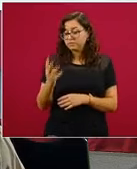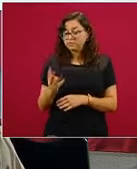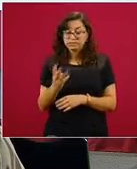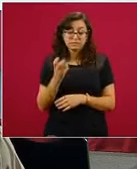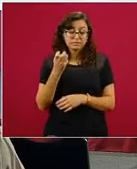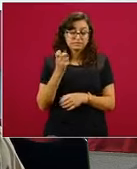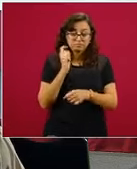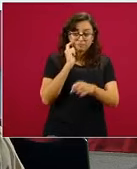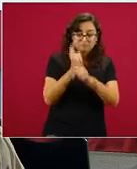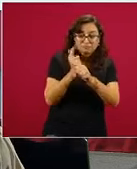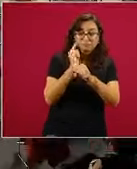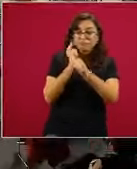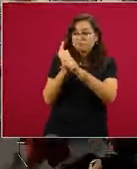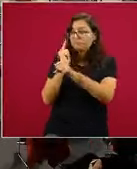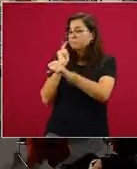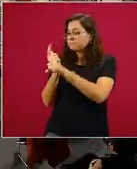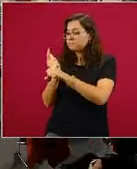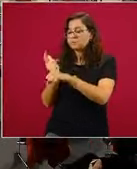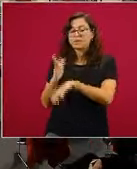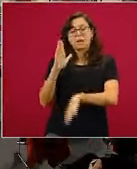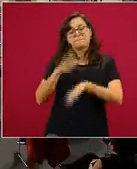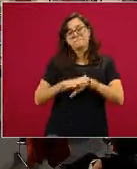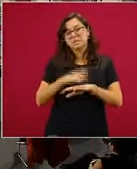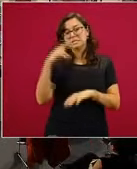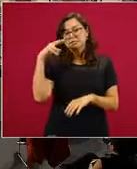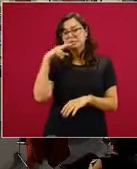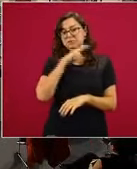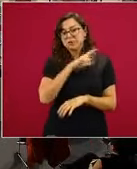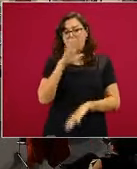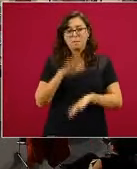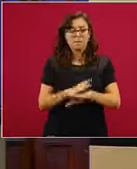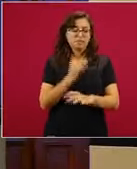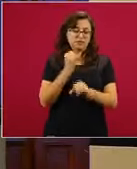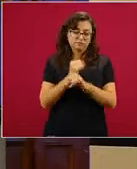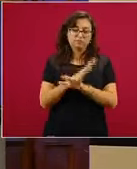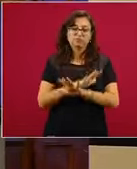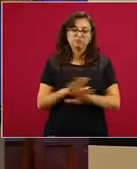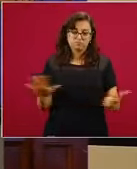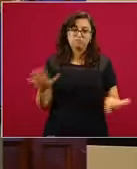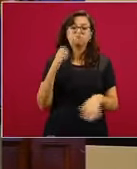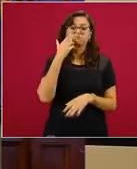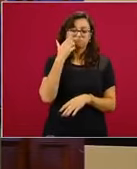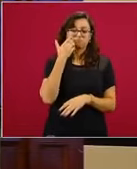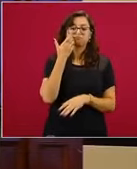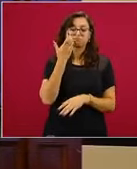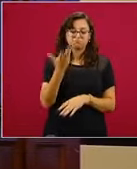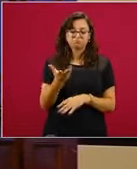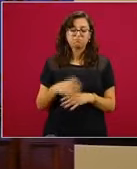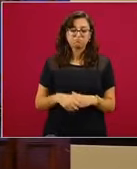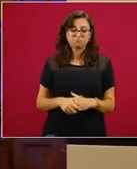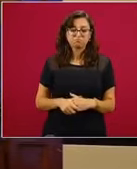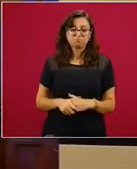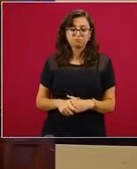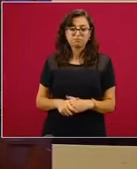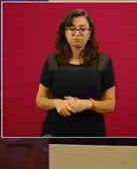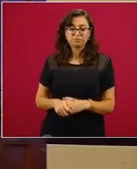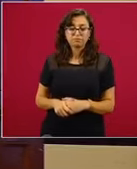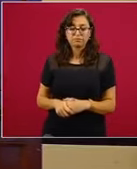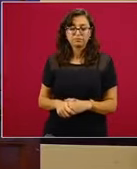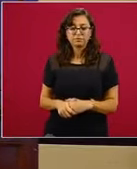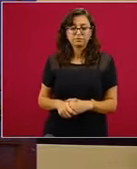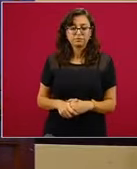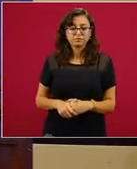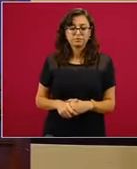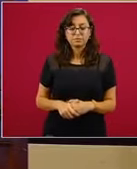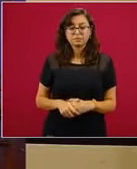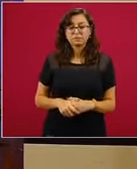diagnóstico para poder hacerlos mucho más rápido y tener mucho más de estas personas diagnosticadas. Y bueno, ¿qué le hacemos a la